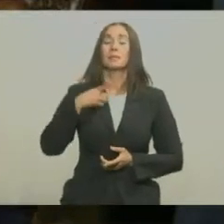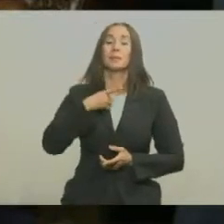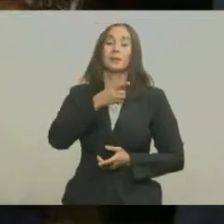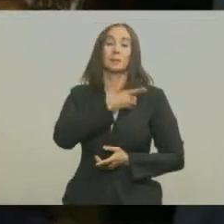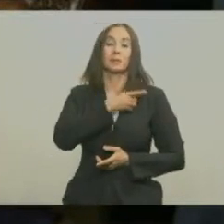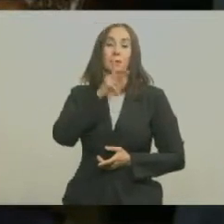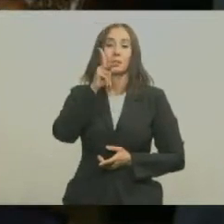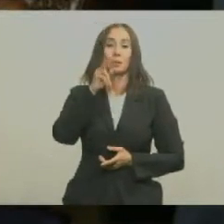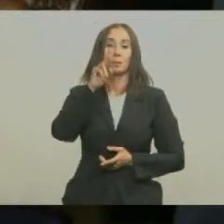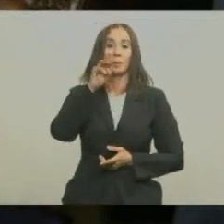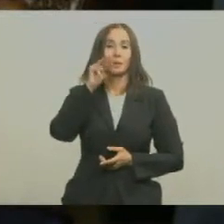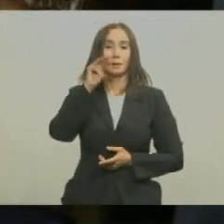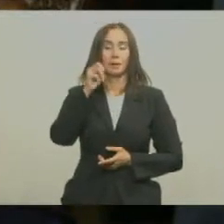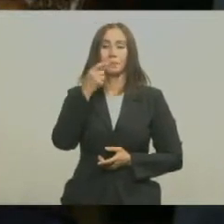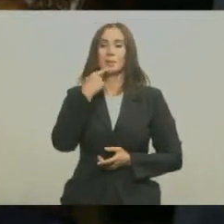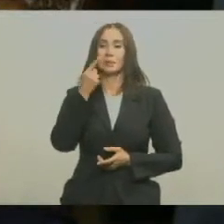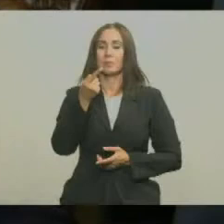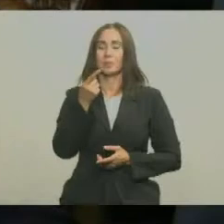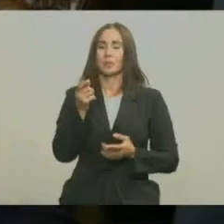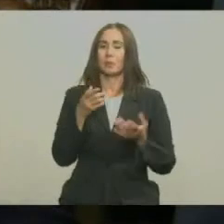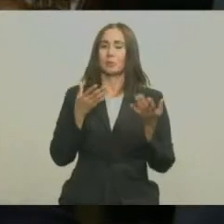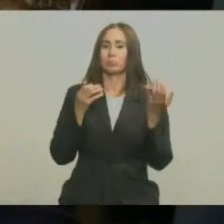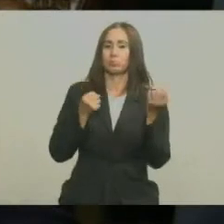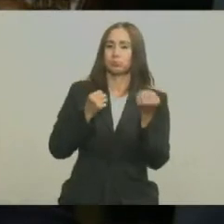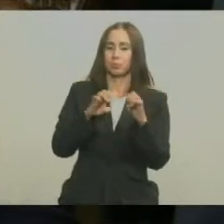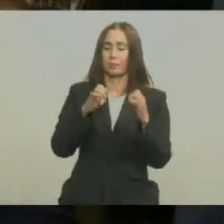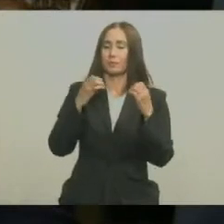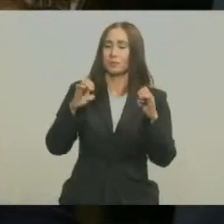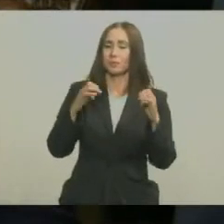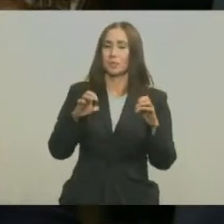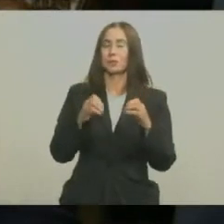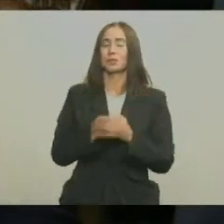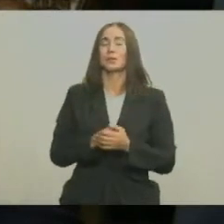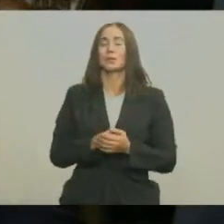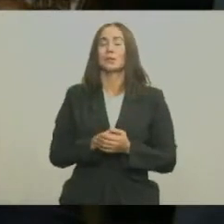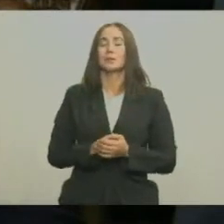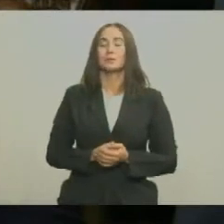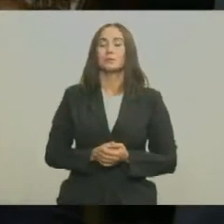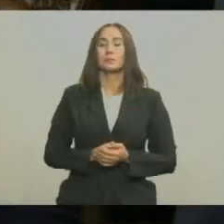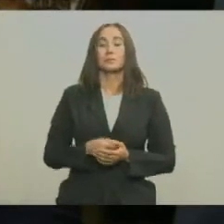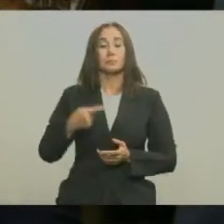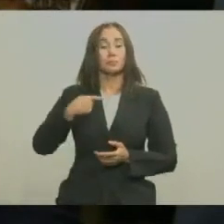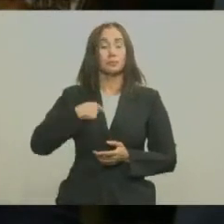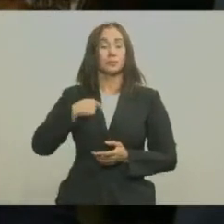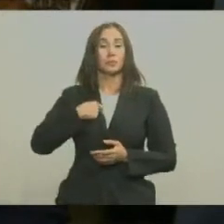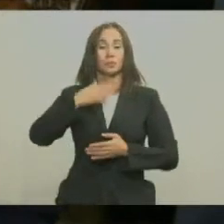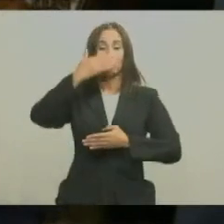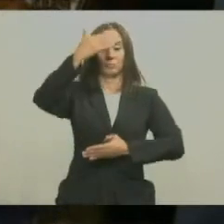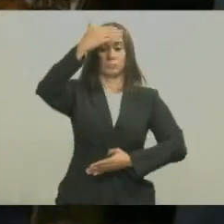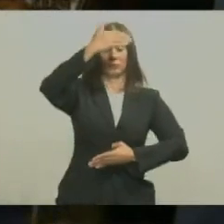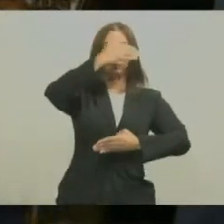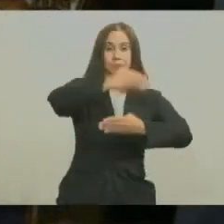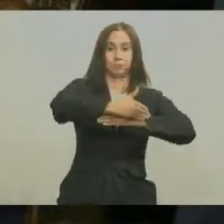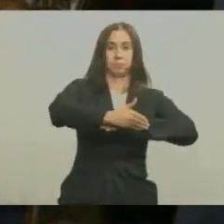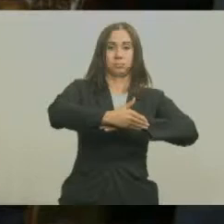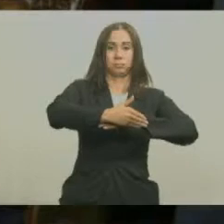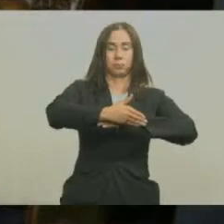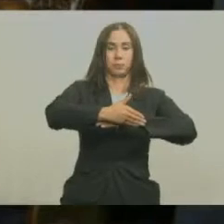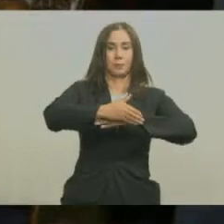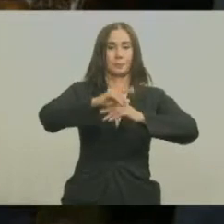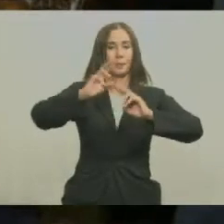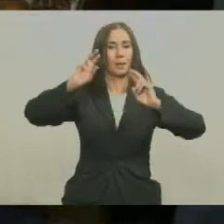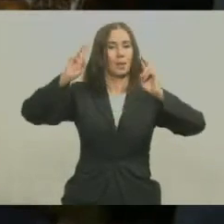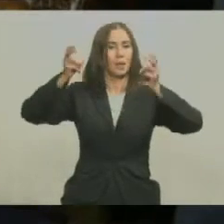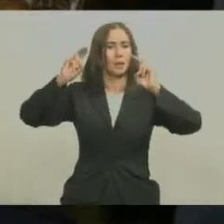PRM. Nosotros no tenemos frontera para que sean temas país que beneficien a la